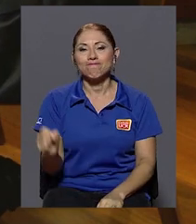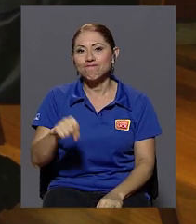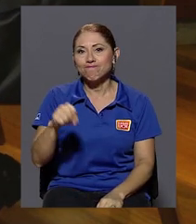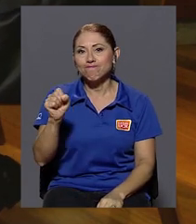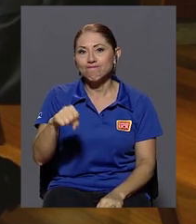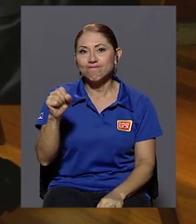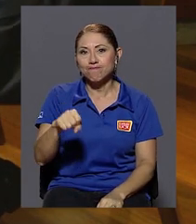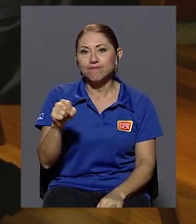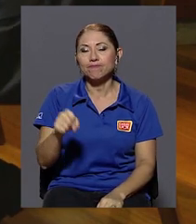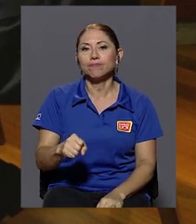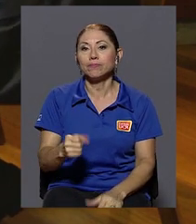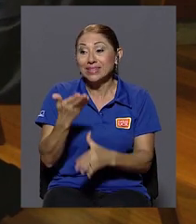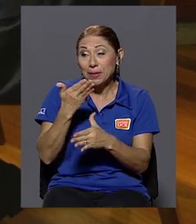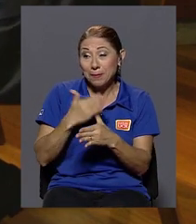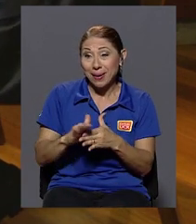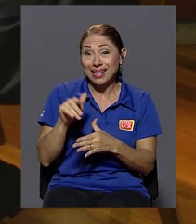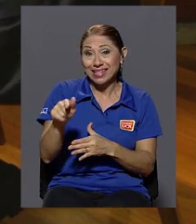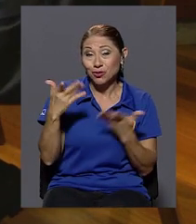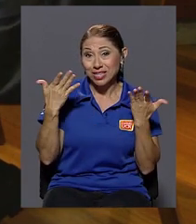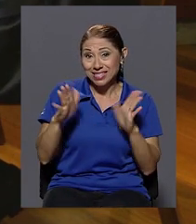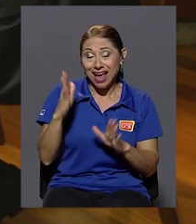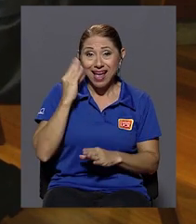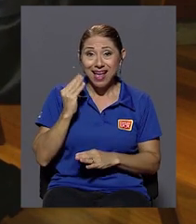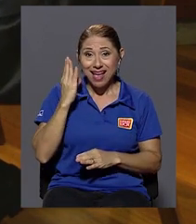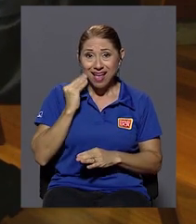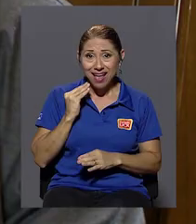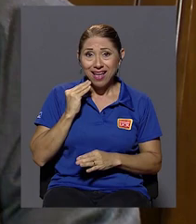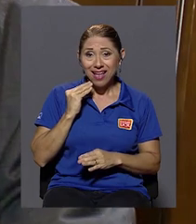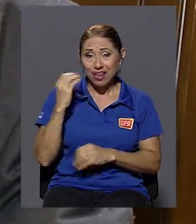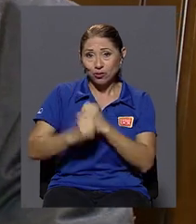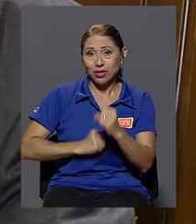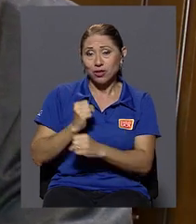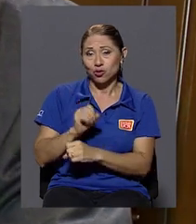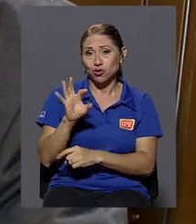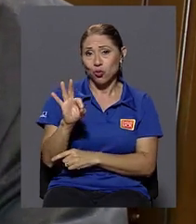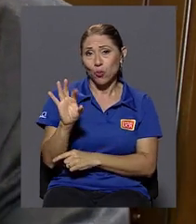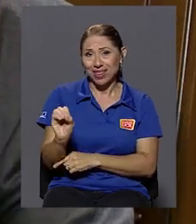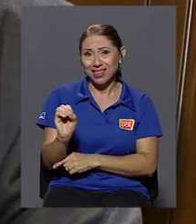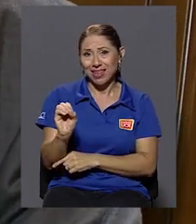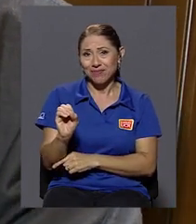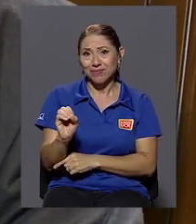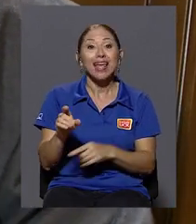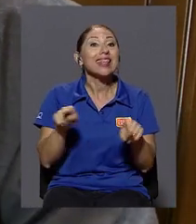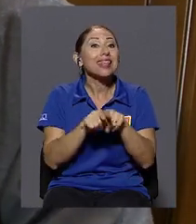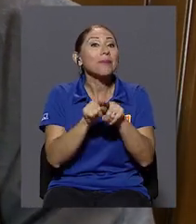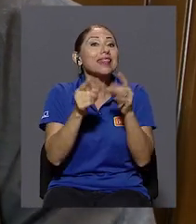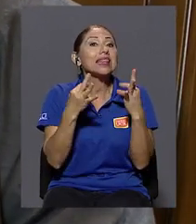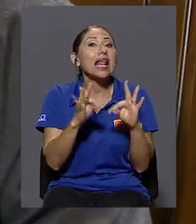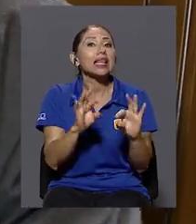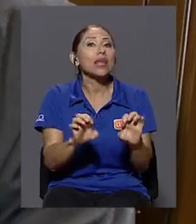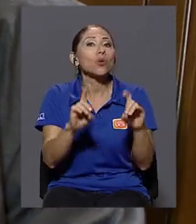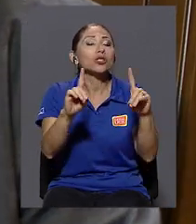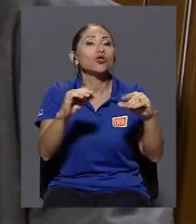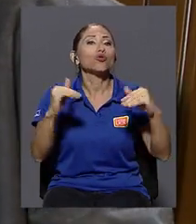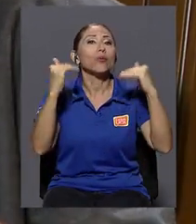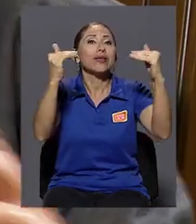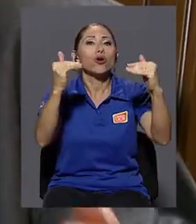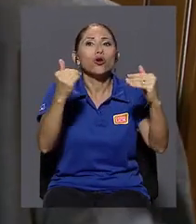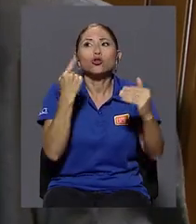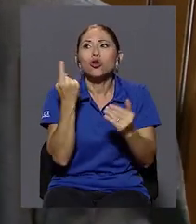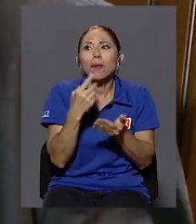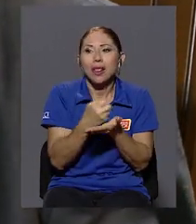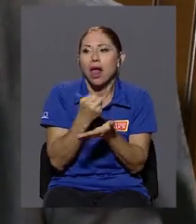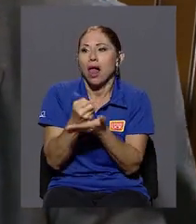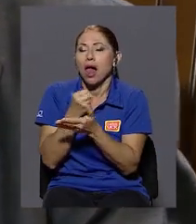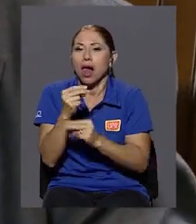corriente, esta concepción que ya la vivimos en la década del 90, que trata de mercantilizar también la educación superior. En un mundo donde